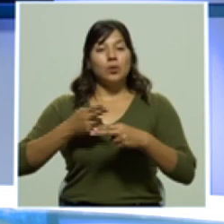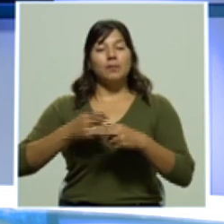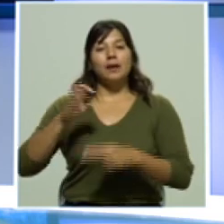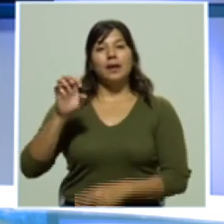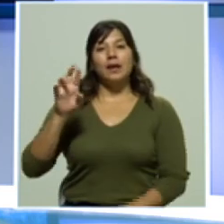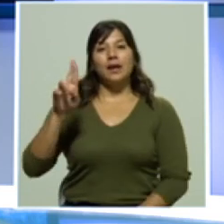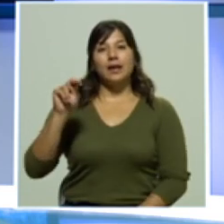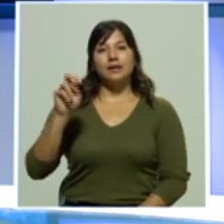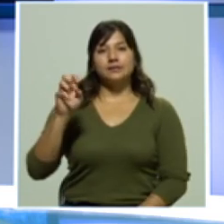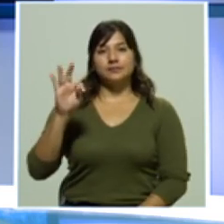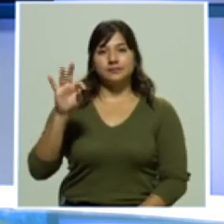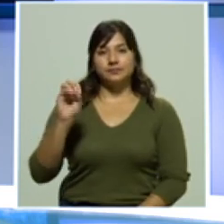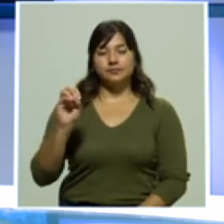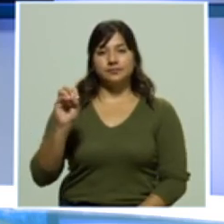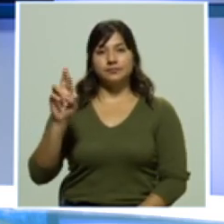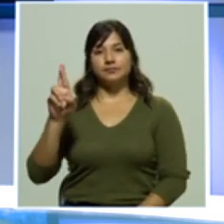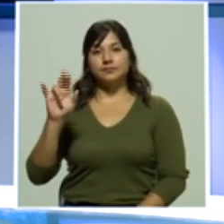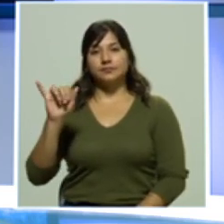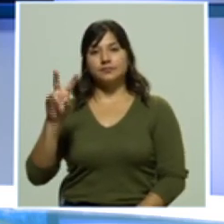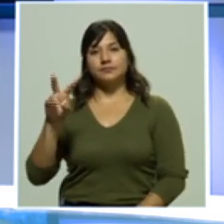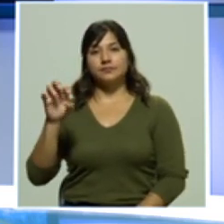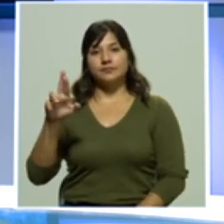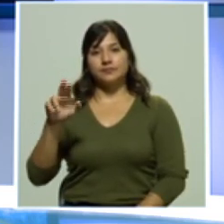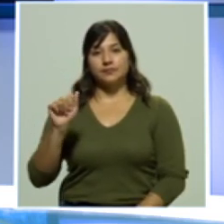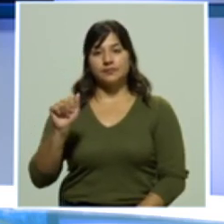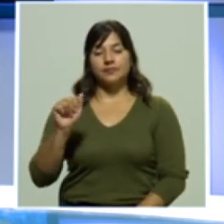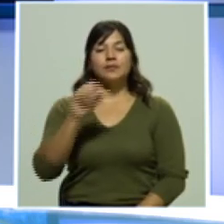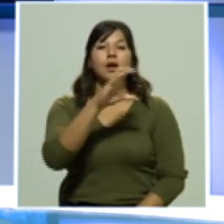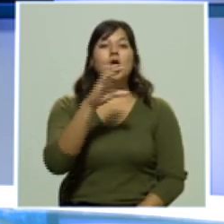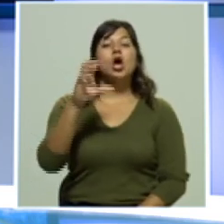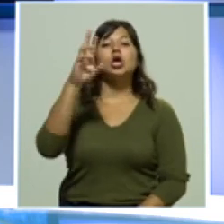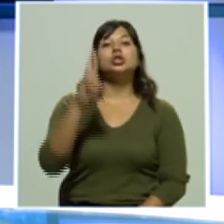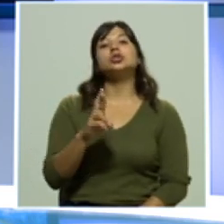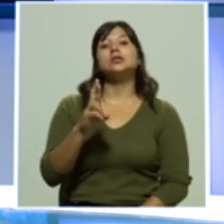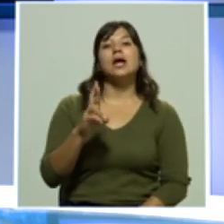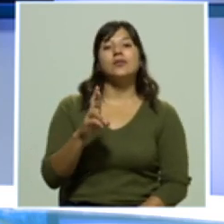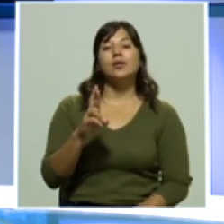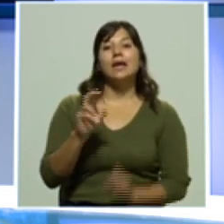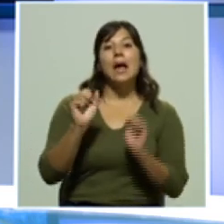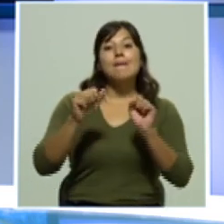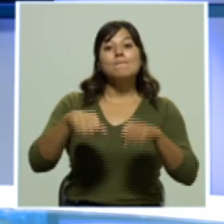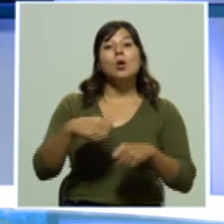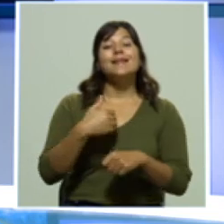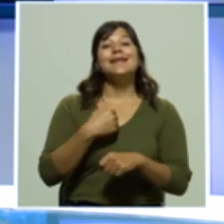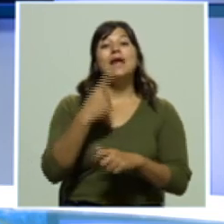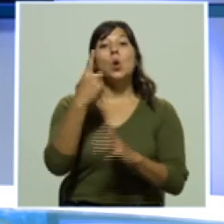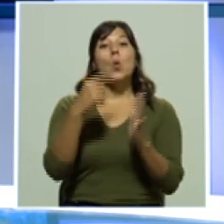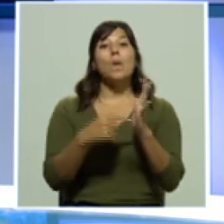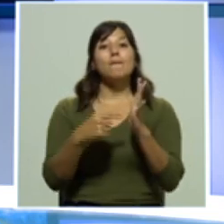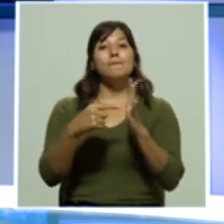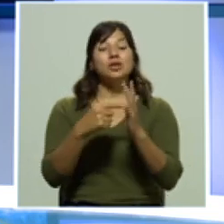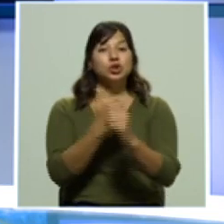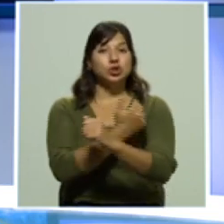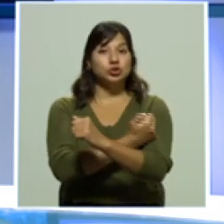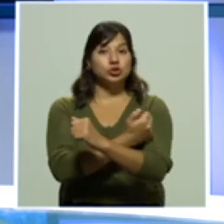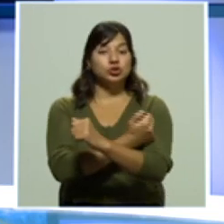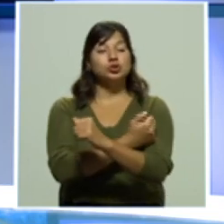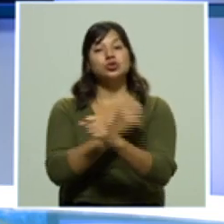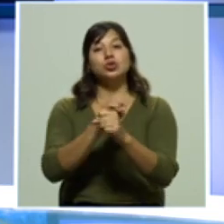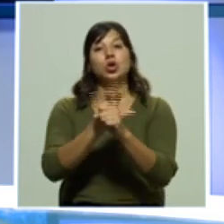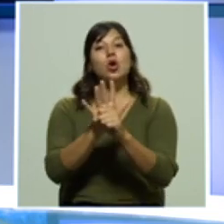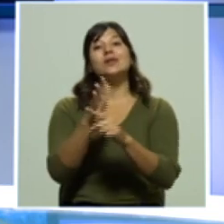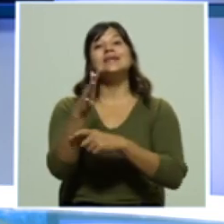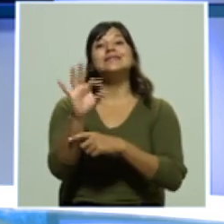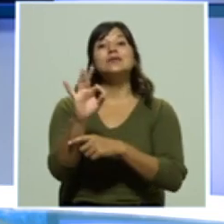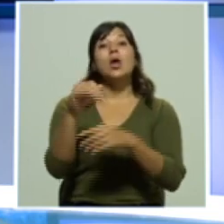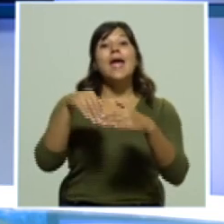Ernesto Rivera. Costa Rica contará con 1 millón de dosis de la vacuna contra el COVID-19 en el